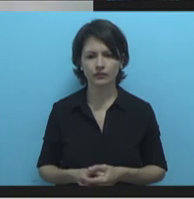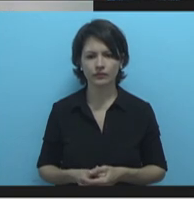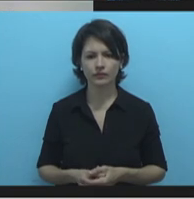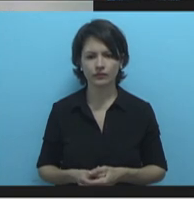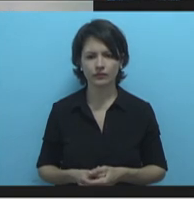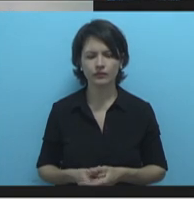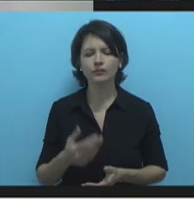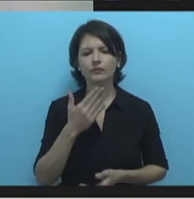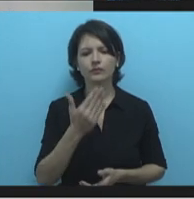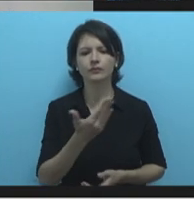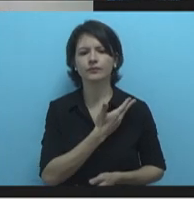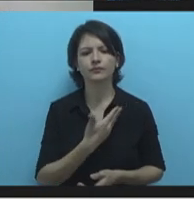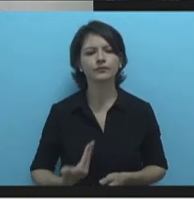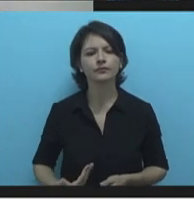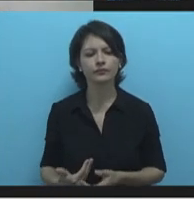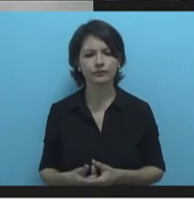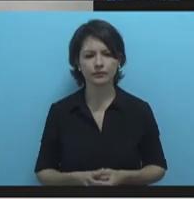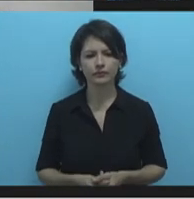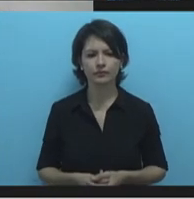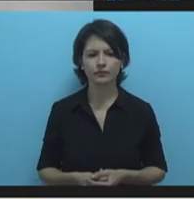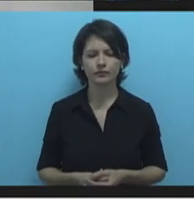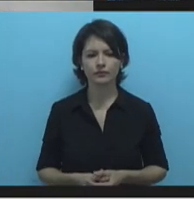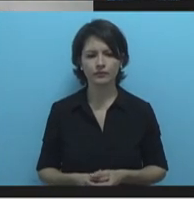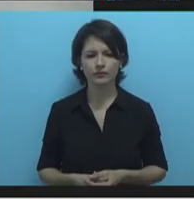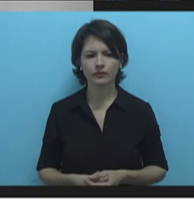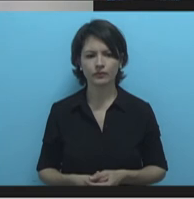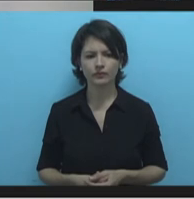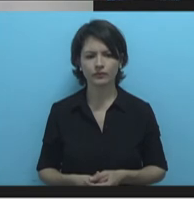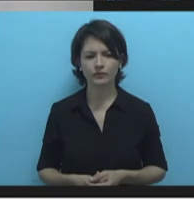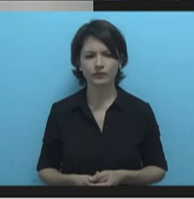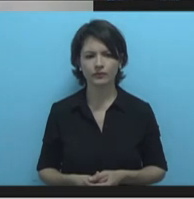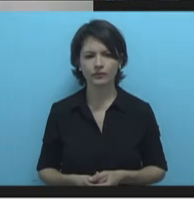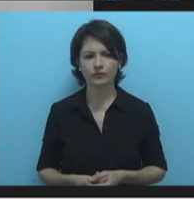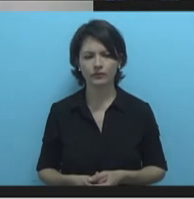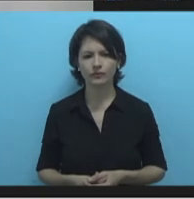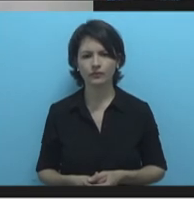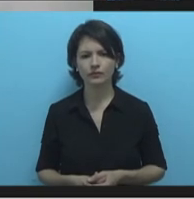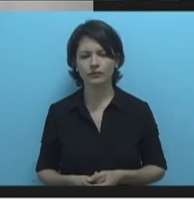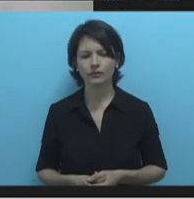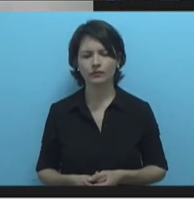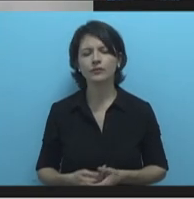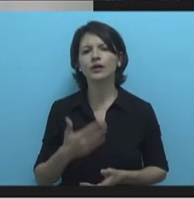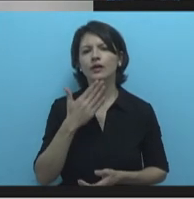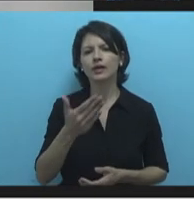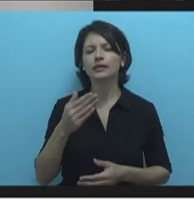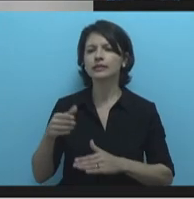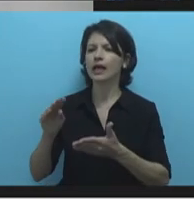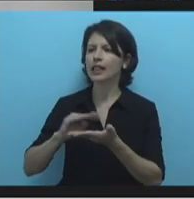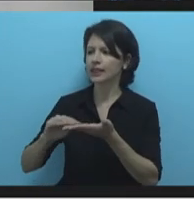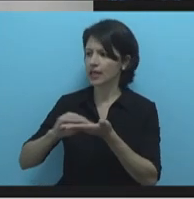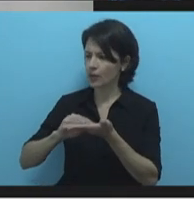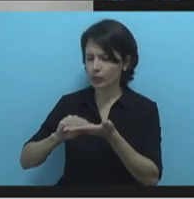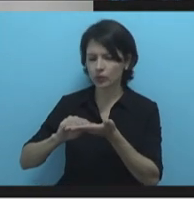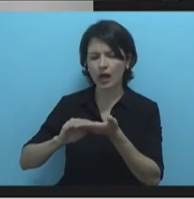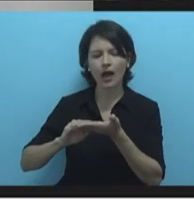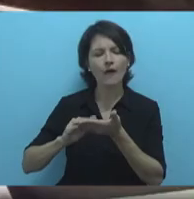gracias señor presidente quiero agradecer a mis padres por haberme acompañado en la media